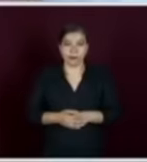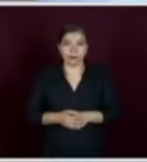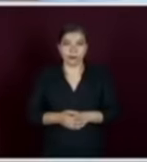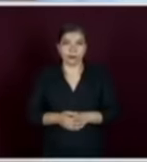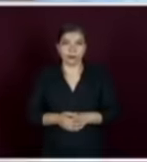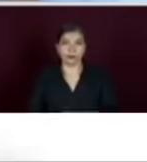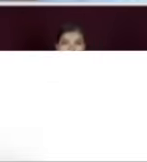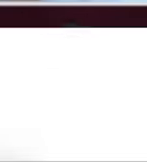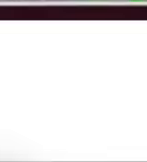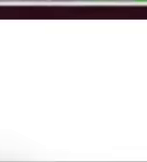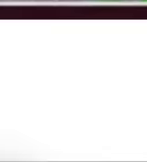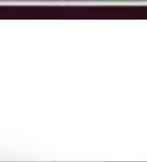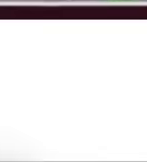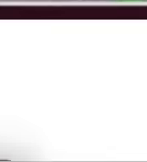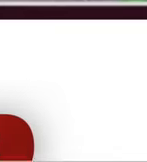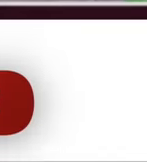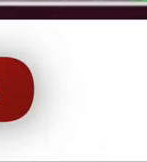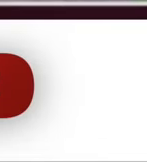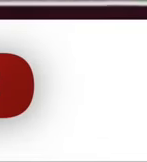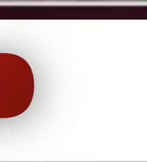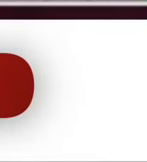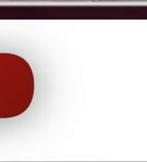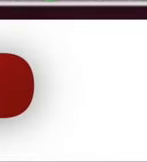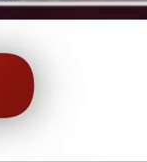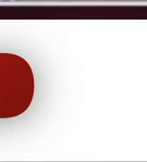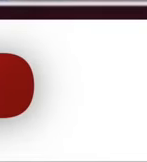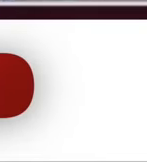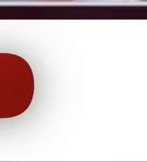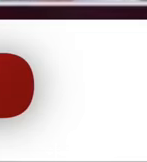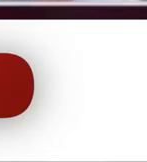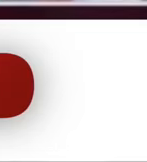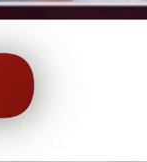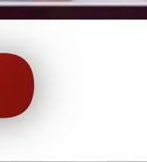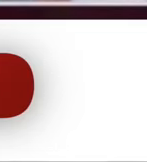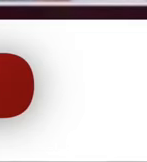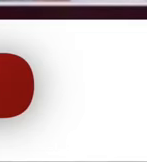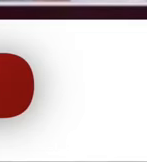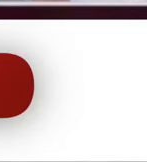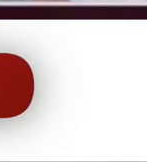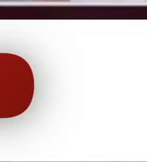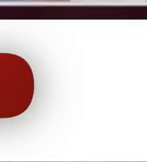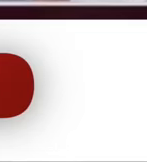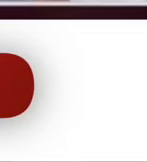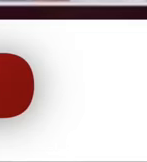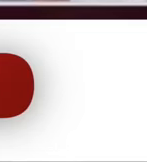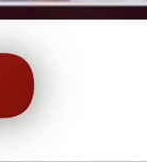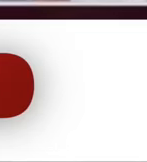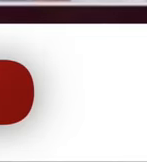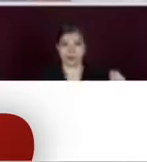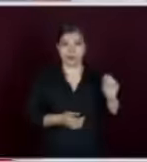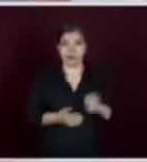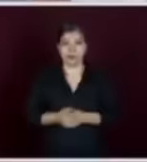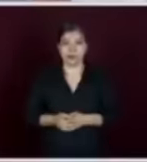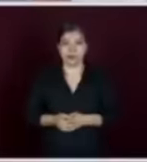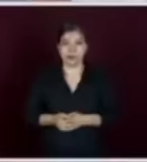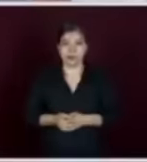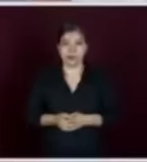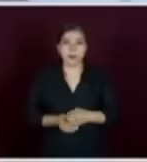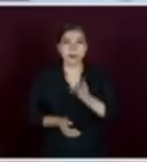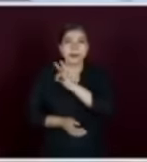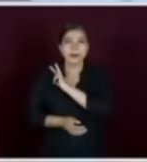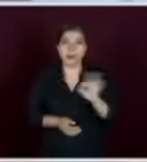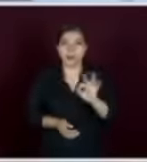Casi 6 años después del triunfo de la Cuarta Transformación,